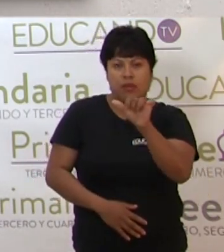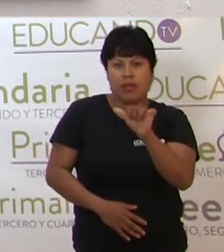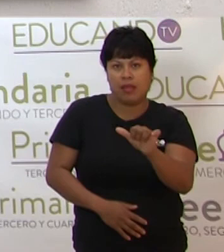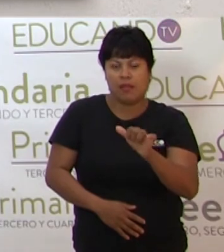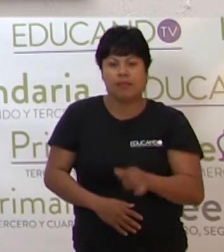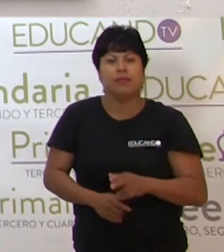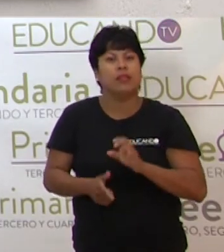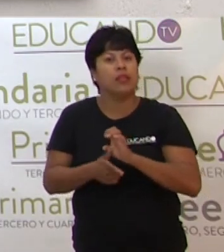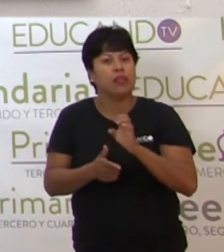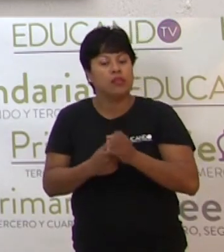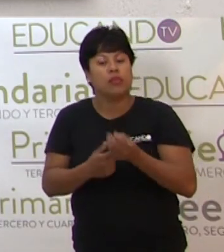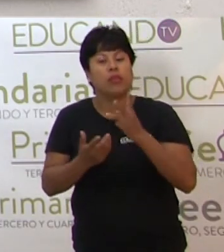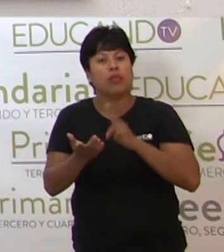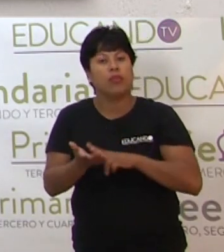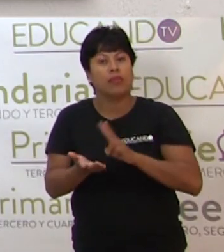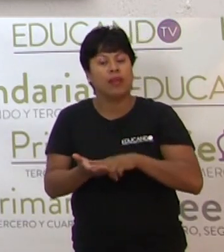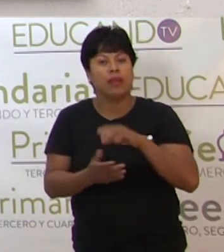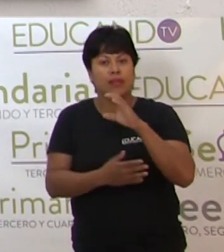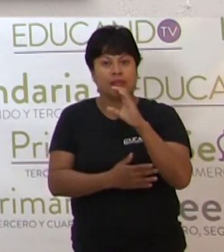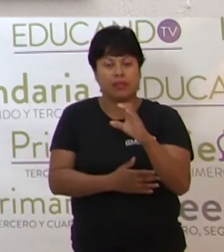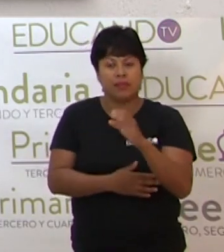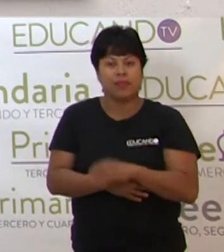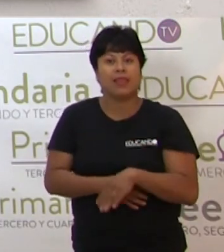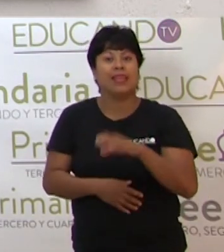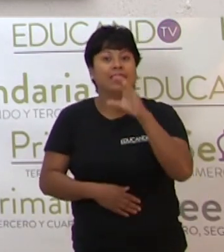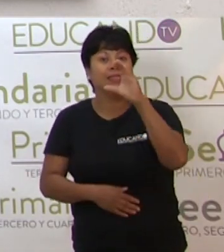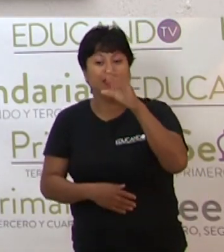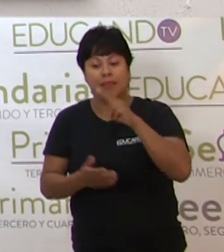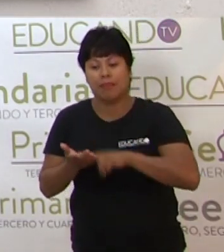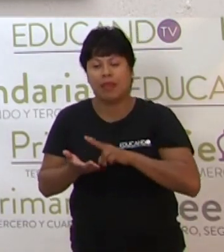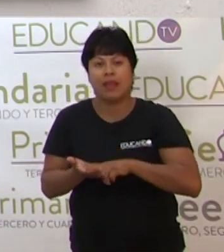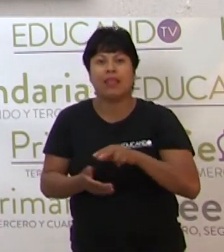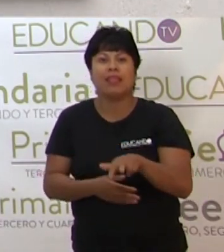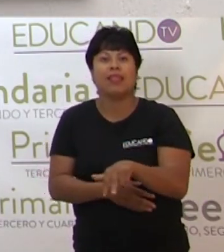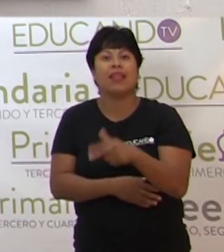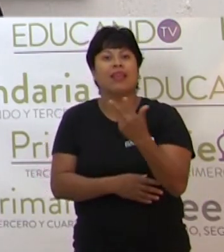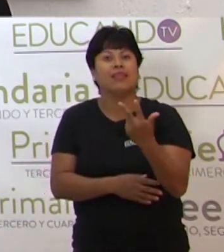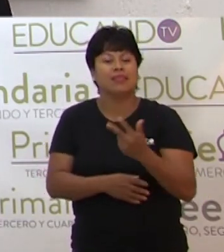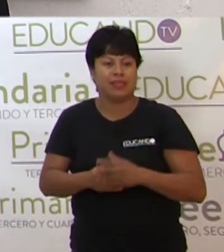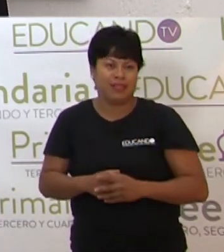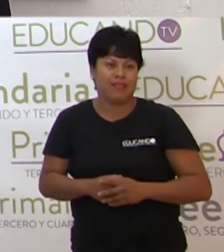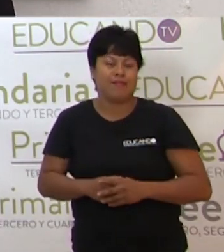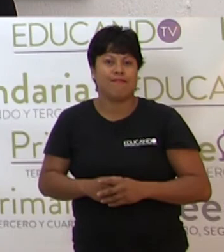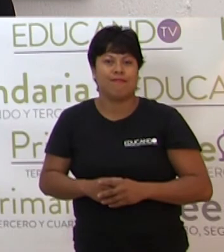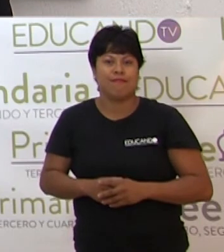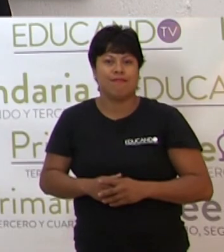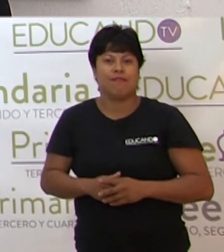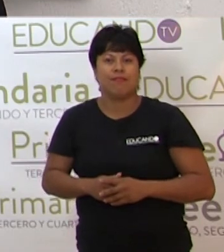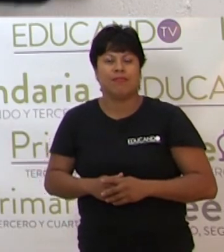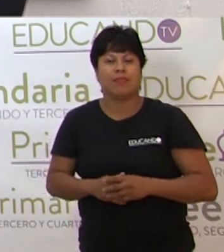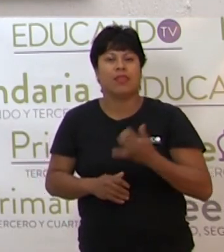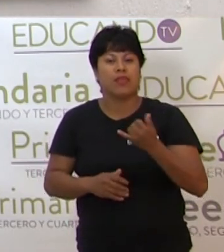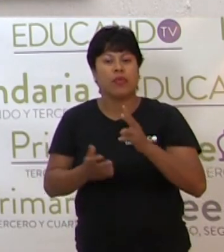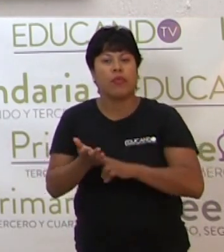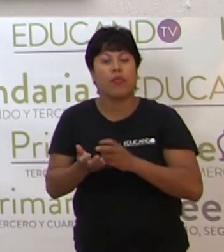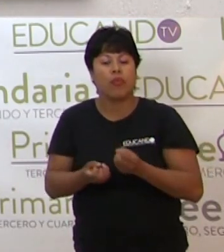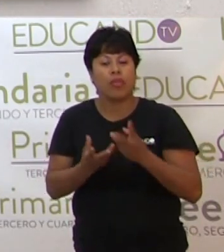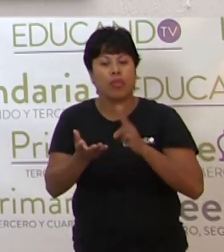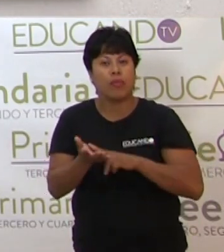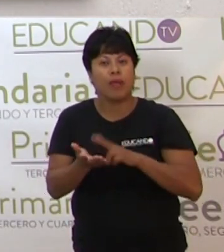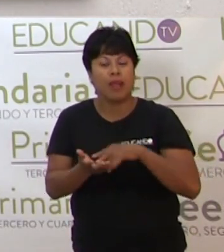Entonces, ¿cuánto vale C? C vale 13. ¿Sí? 13. ¿Y cuánto vale